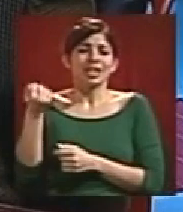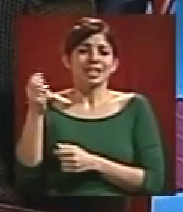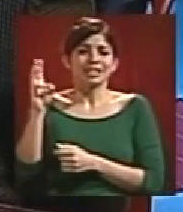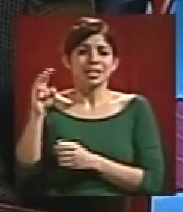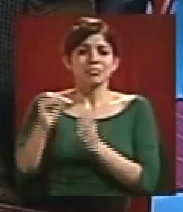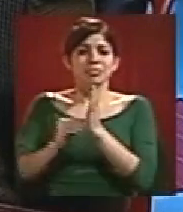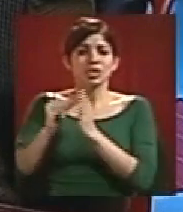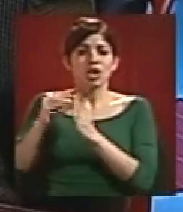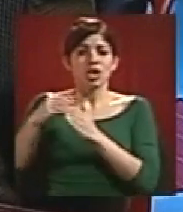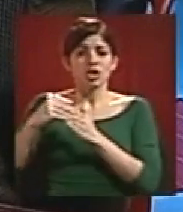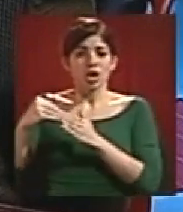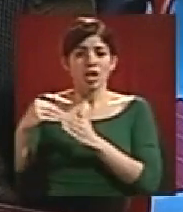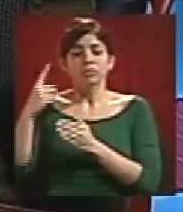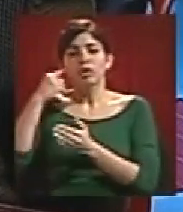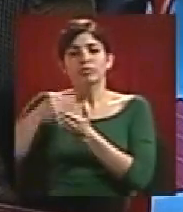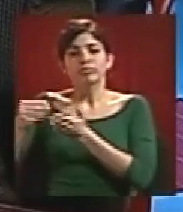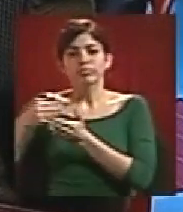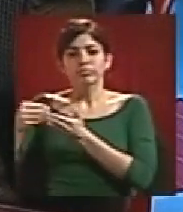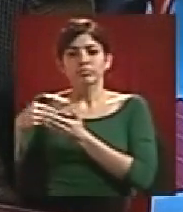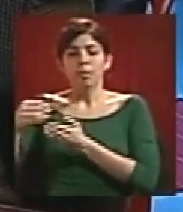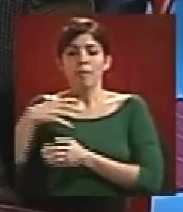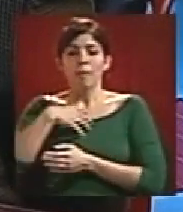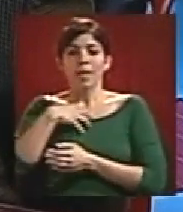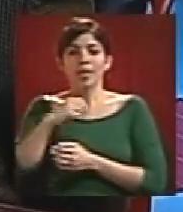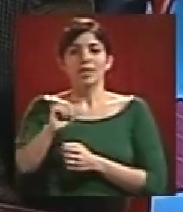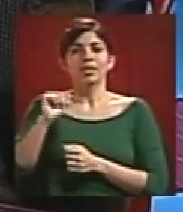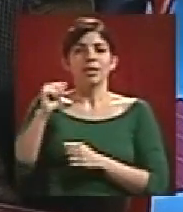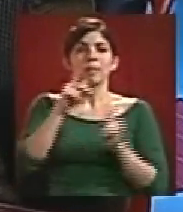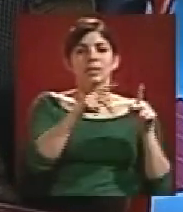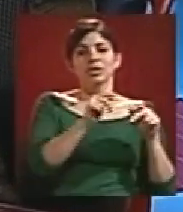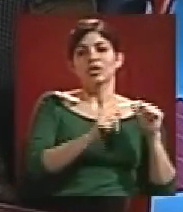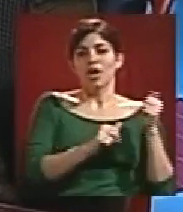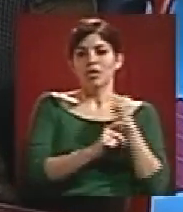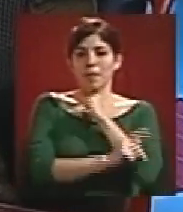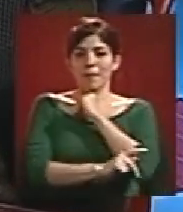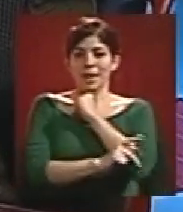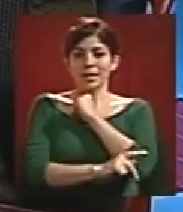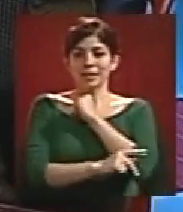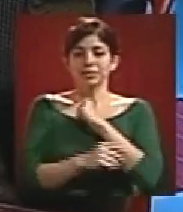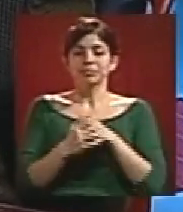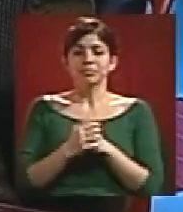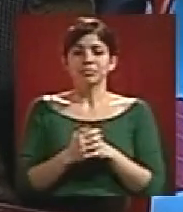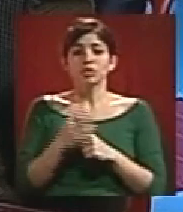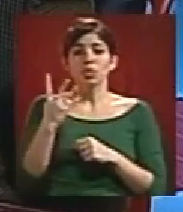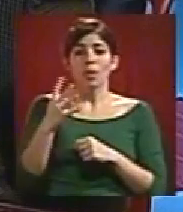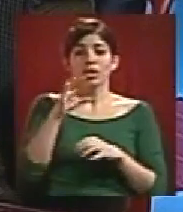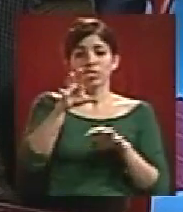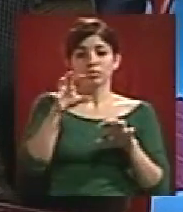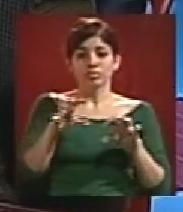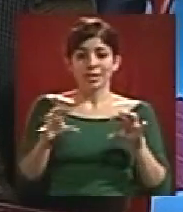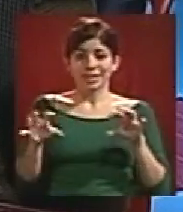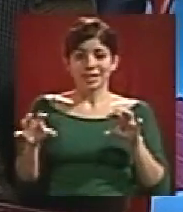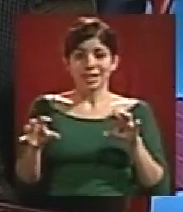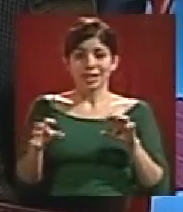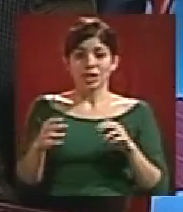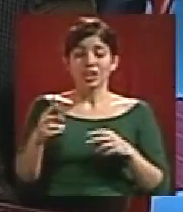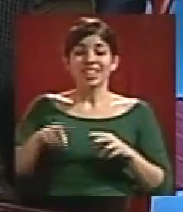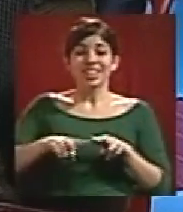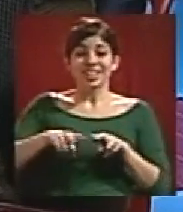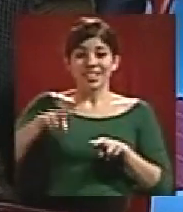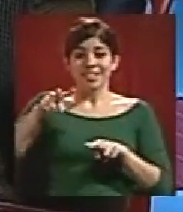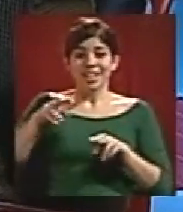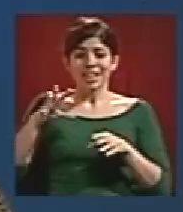de compra de propiedades por parte de extranjeros. Tenemos fundamentalmente 4 distritos. El nivel de concentración del mercado es